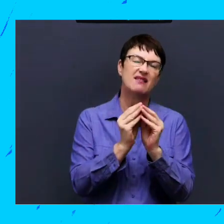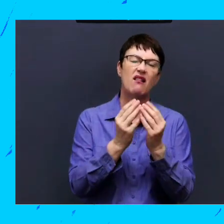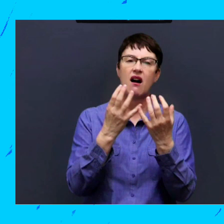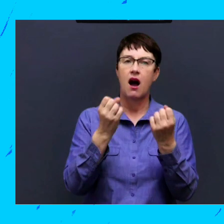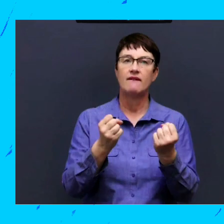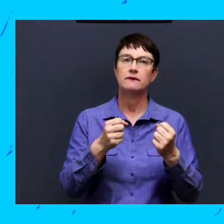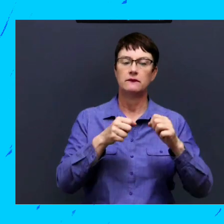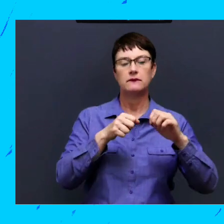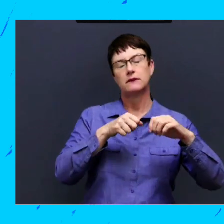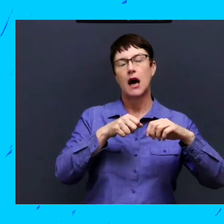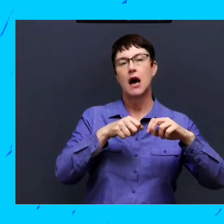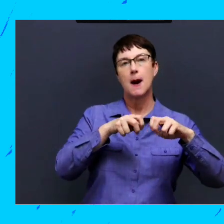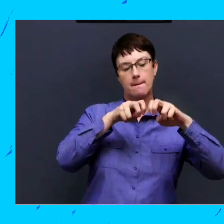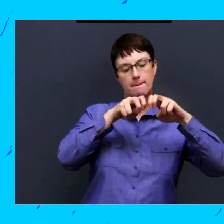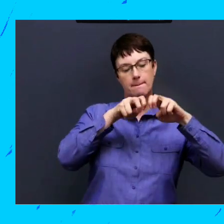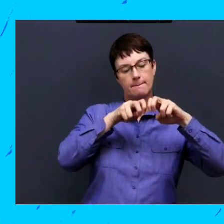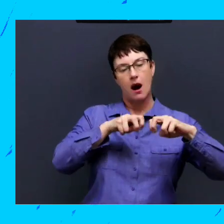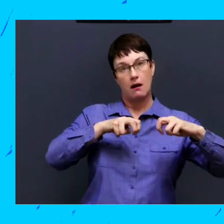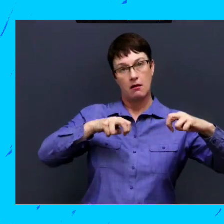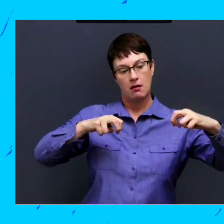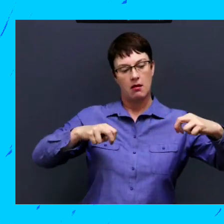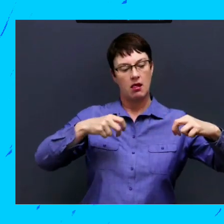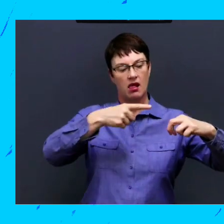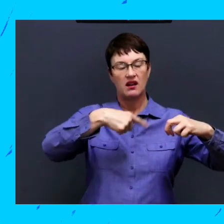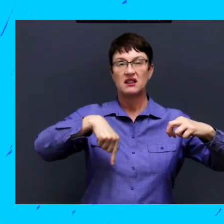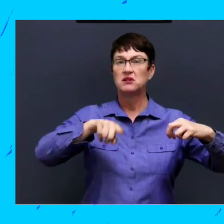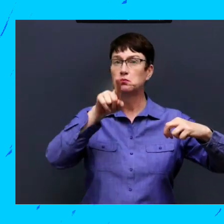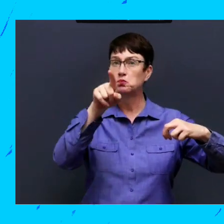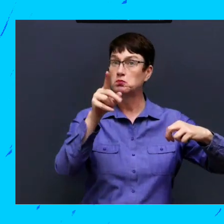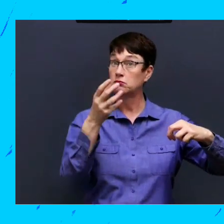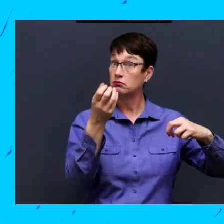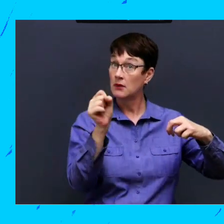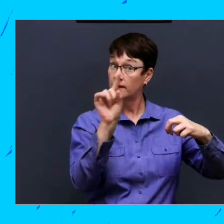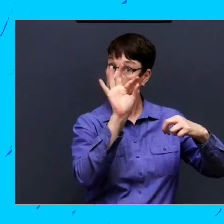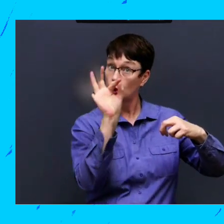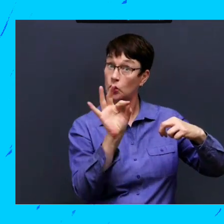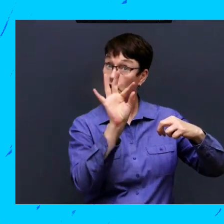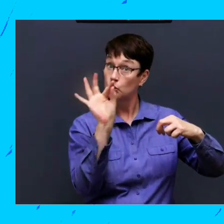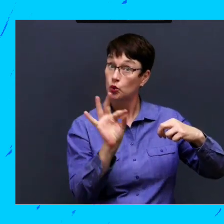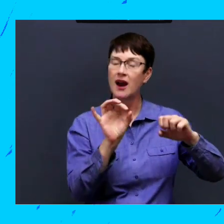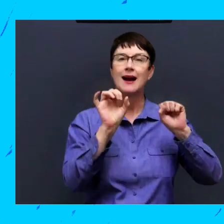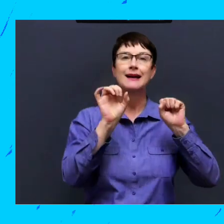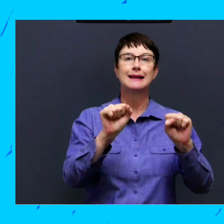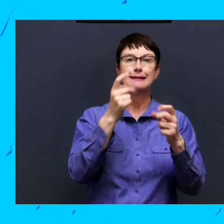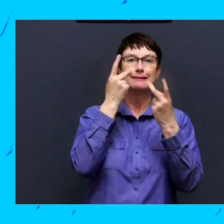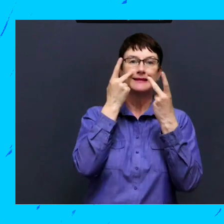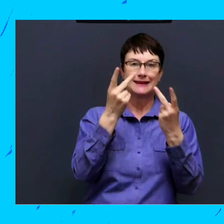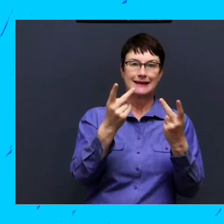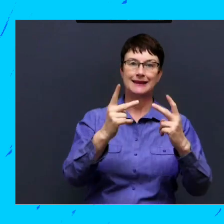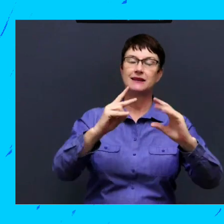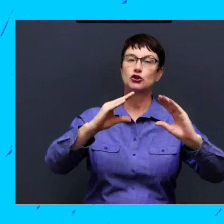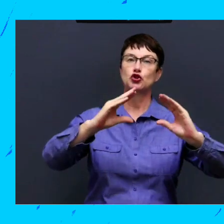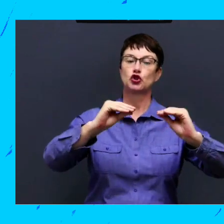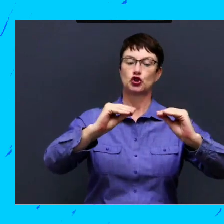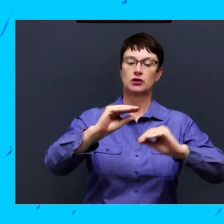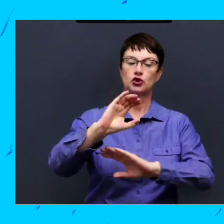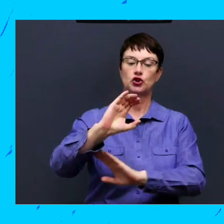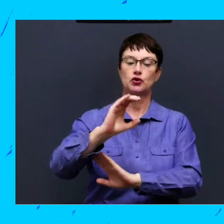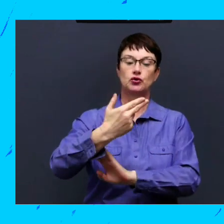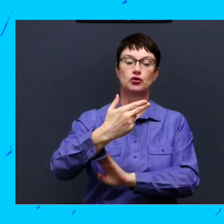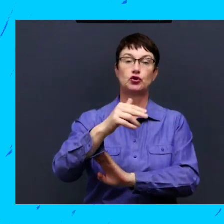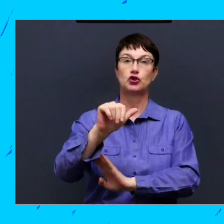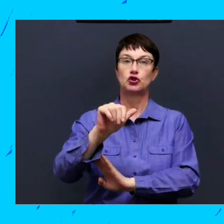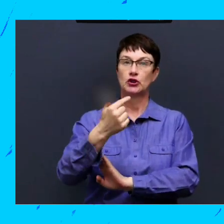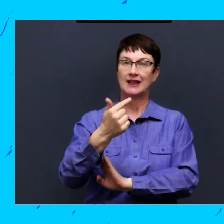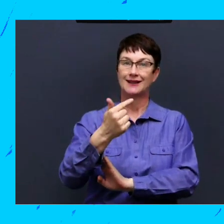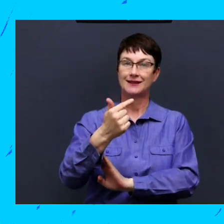para que lo sepan, tenemos un panel de interacción. Si tienen preguntas, pueden ir al enlace Slido, deben verlo en el chat. Pueden